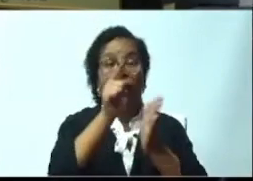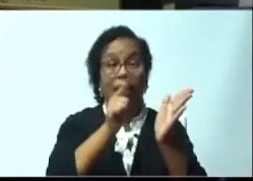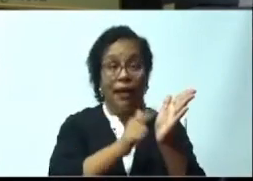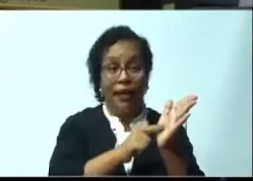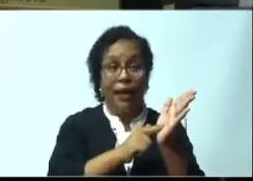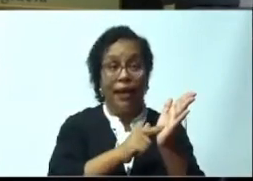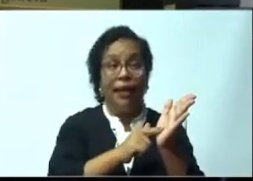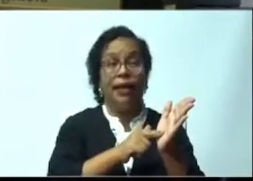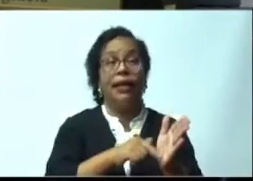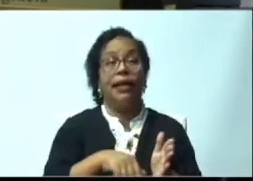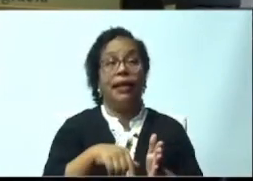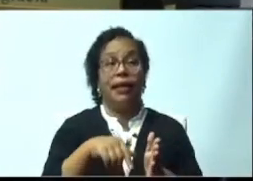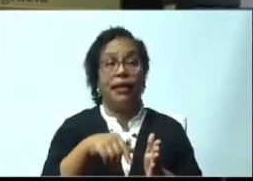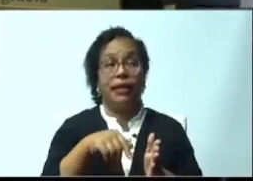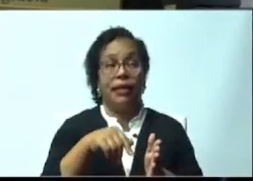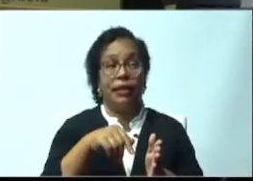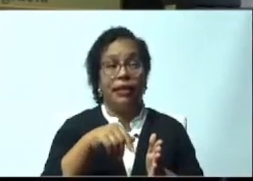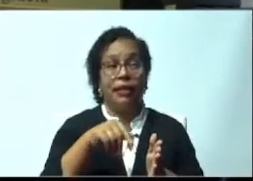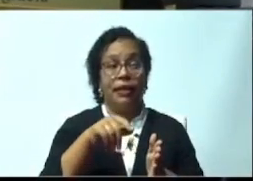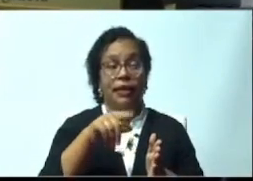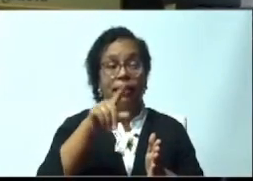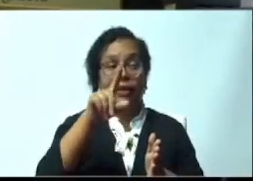COVID,